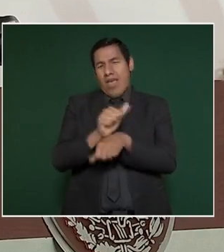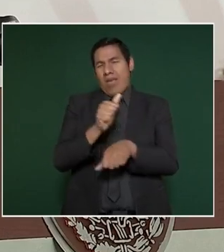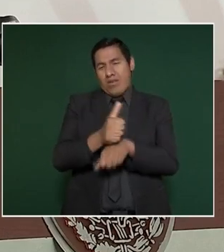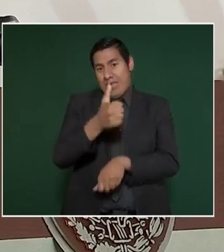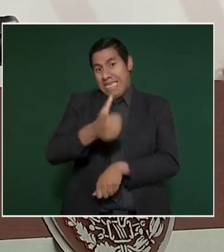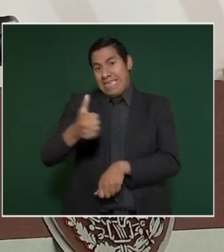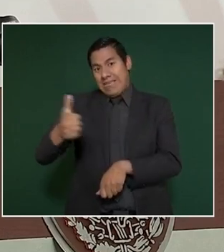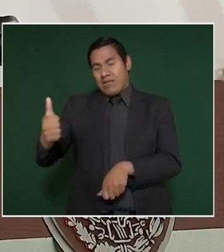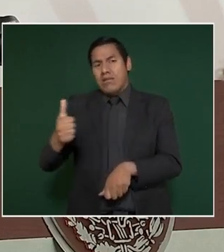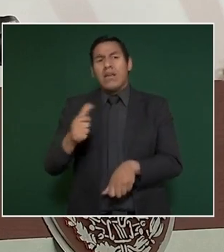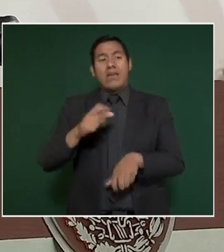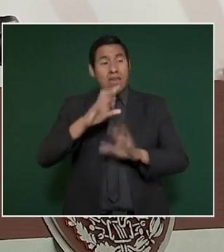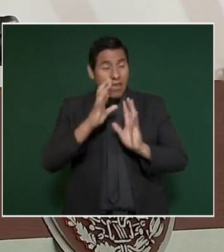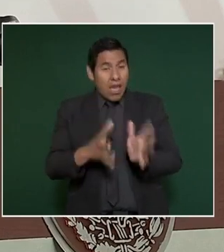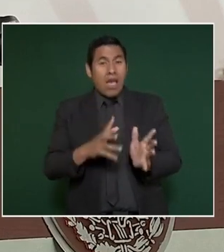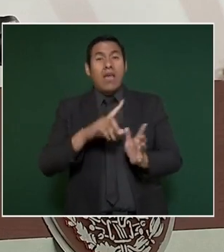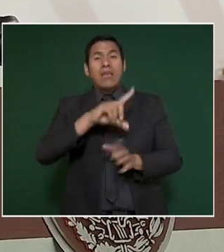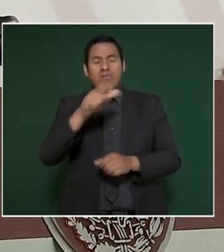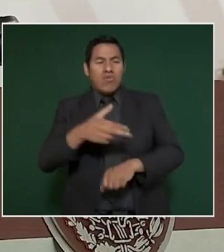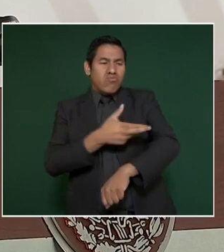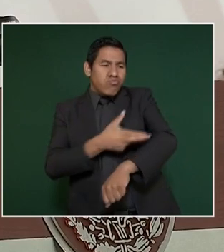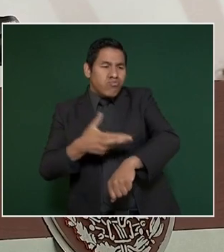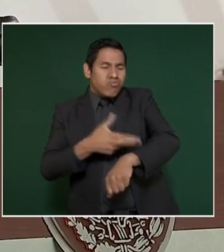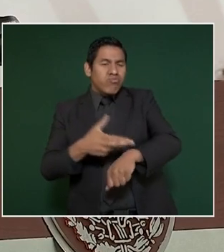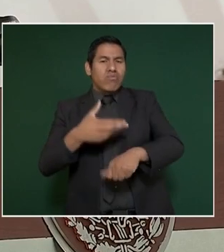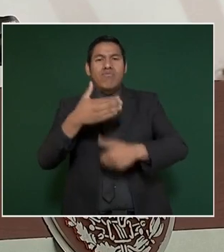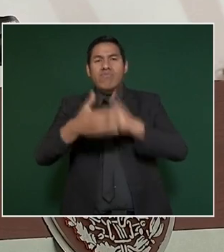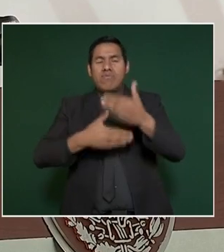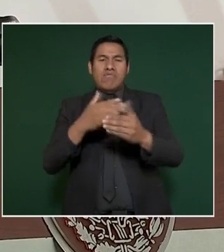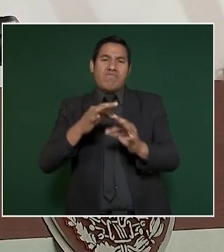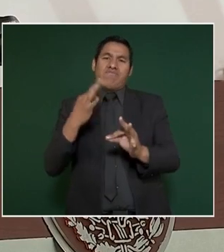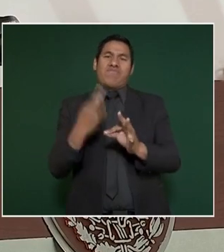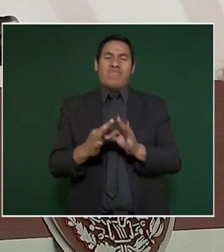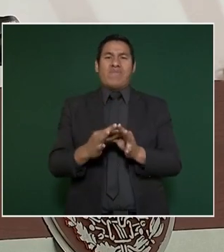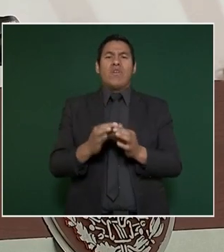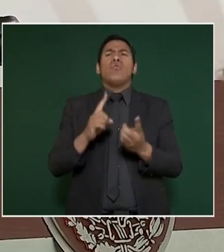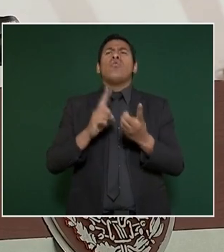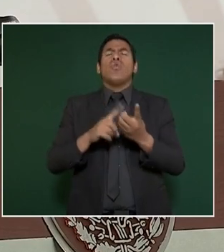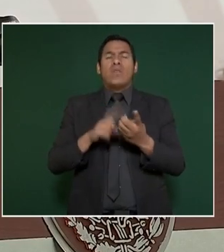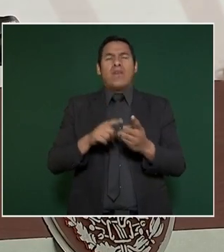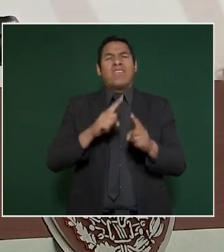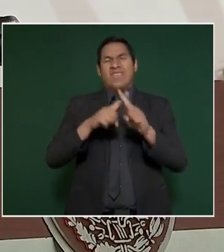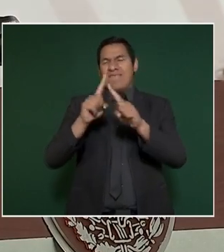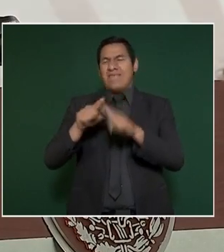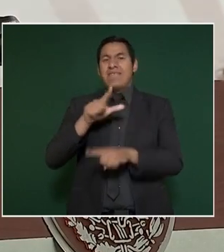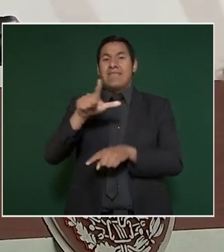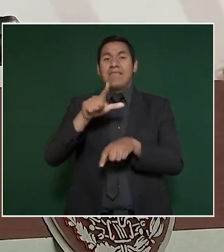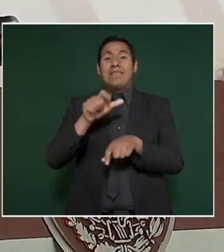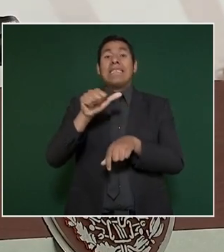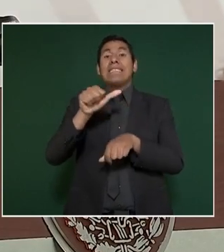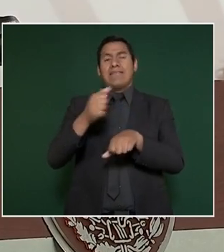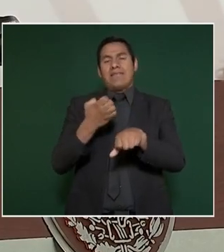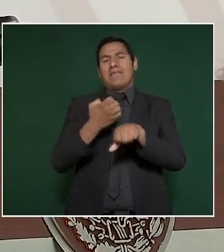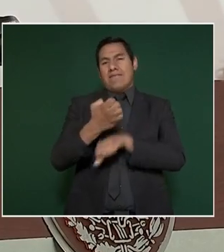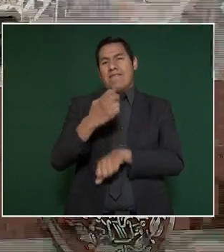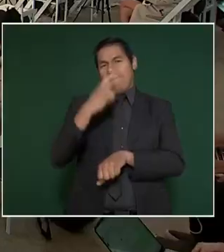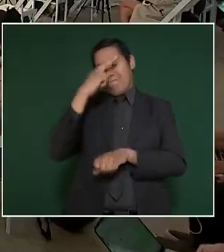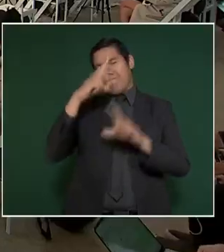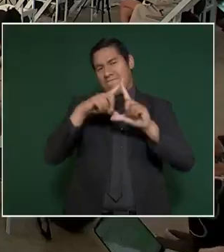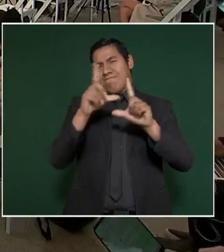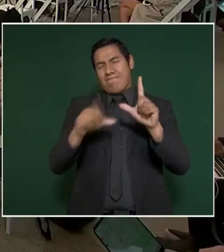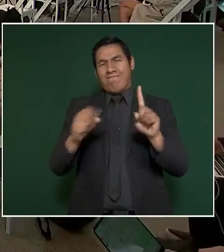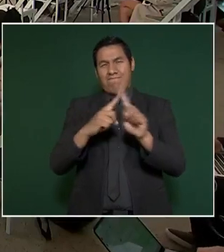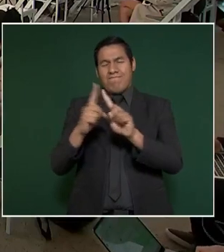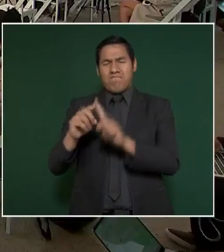eh regular en los 16 estados activos del programa es muy importante